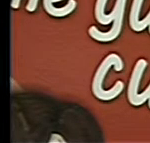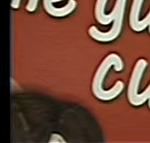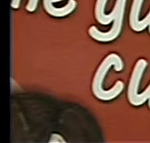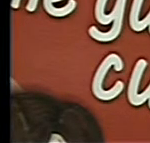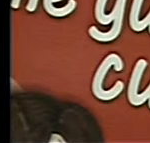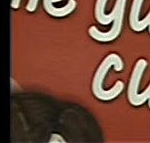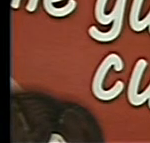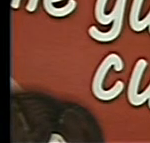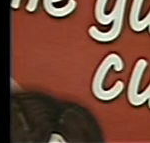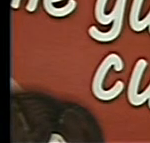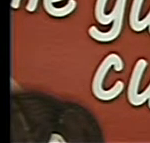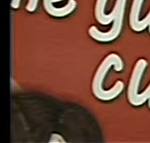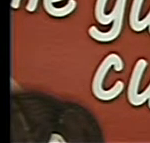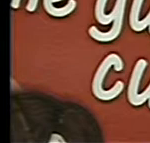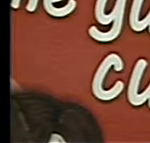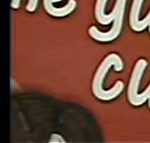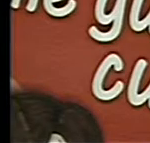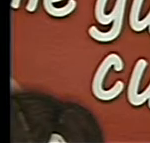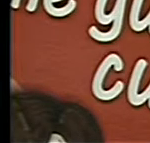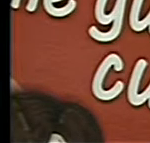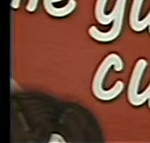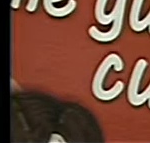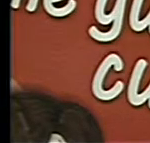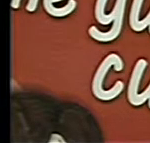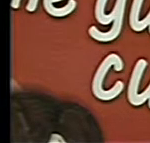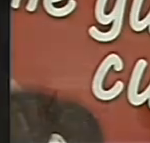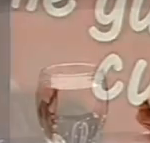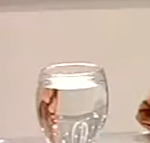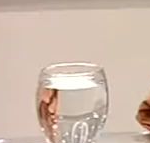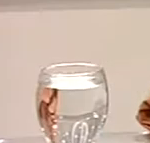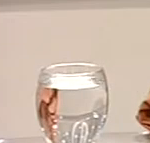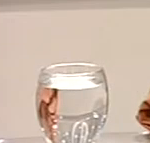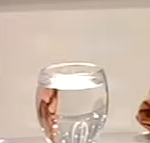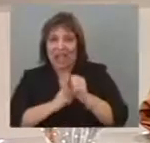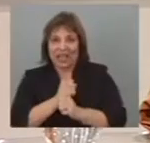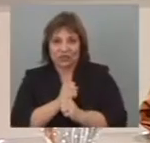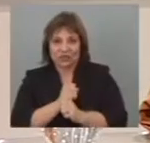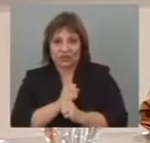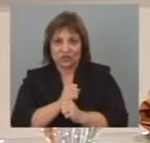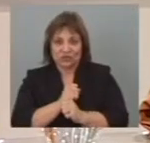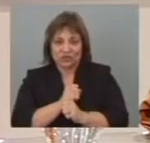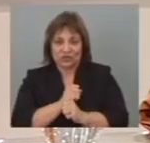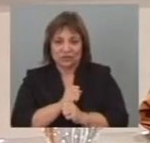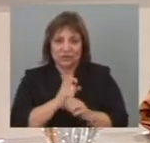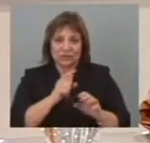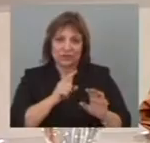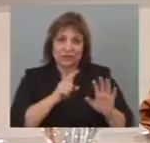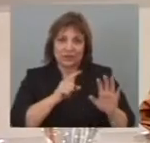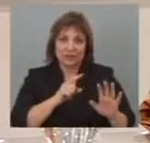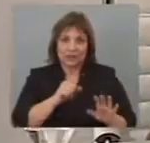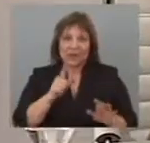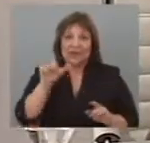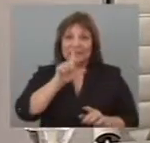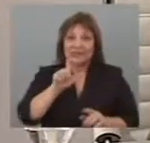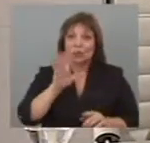adolescentes? Bueno, de 13 años... De 13. A 16, 17 años más o menos. Y eran, liceos, tú decías... públicos. De